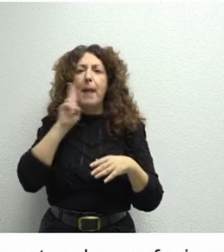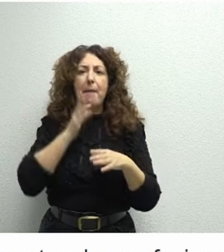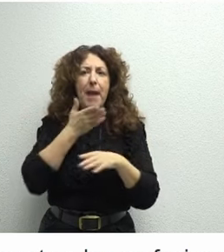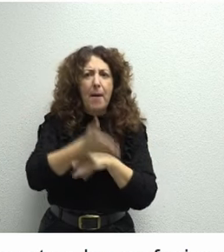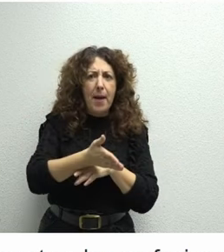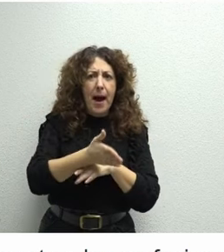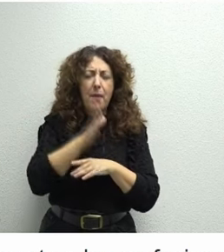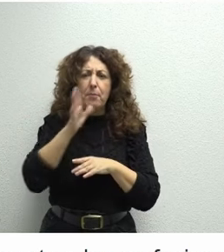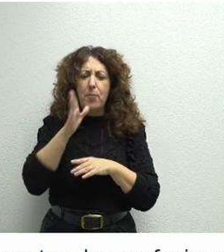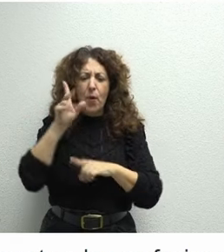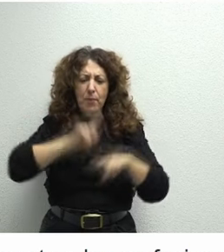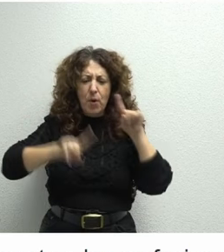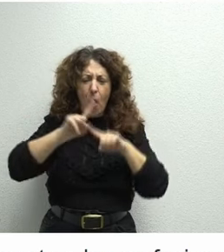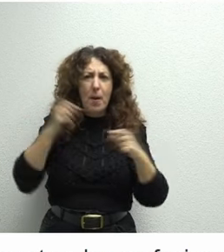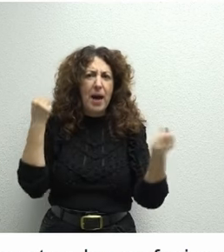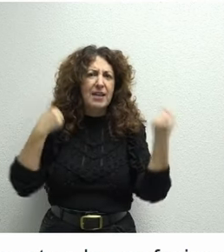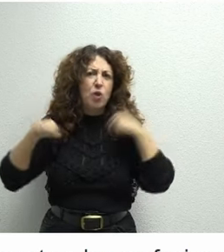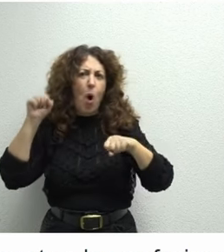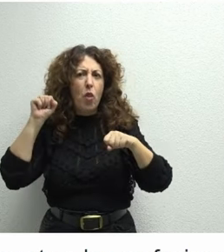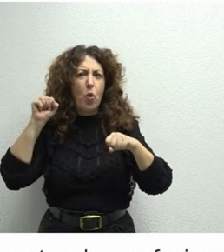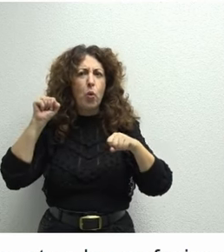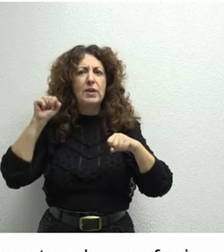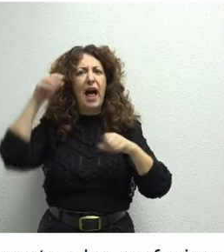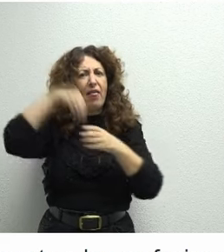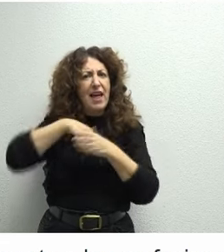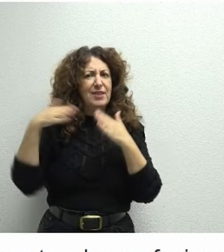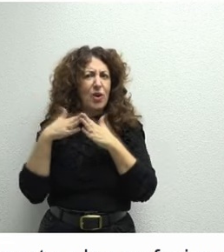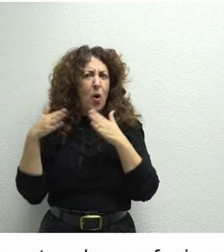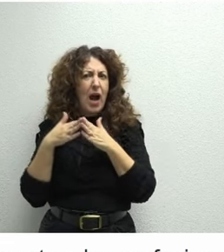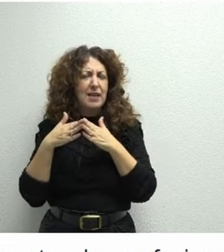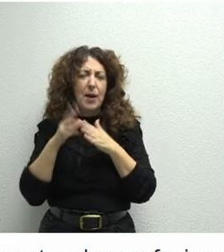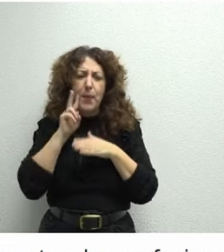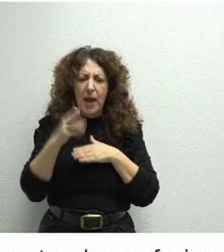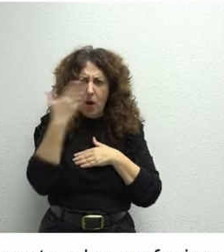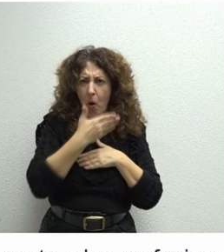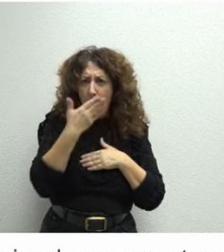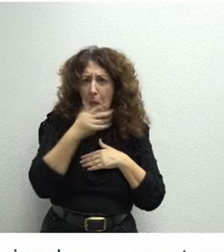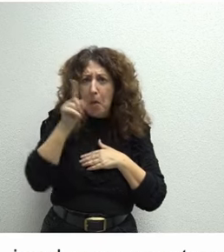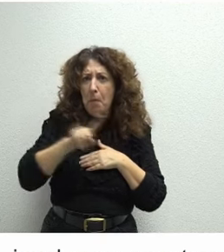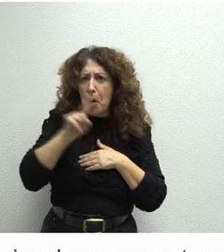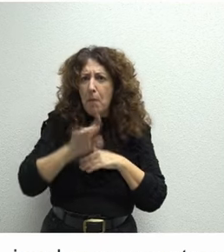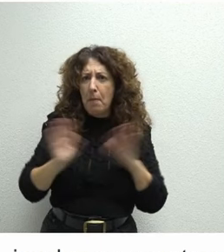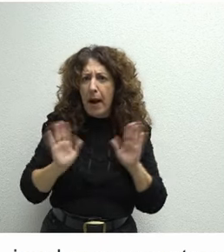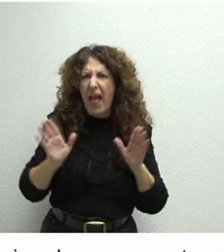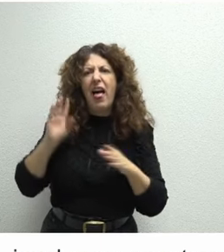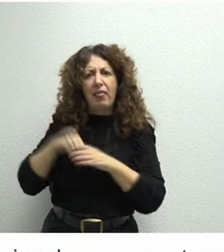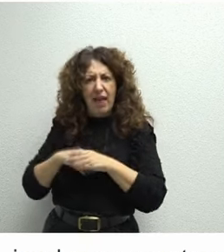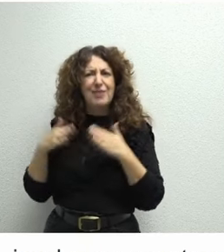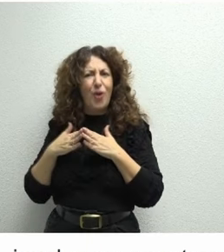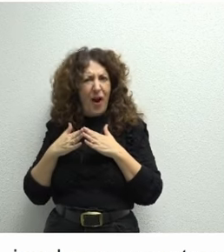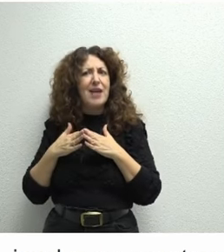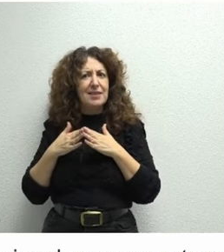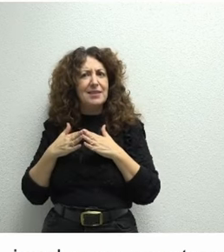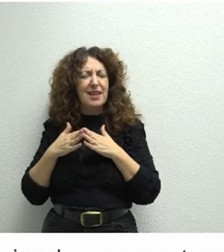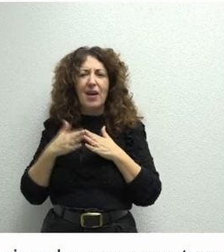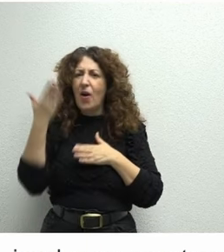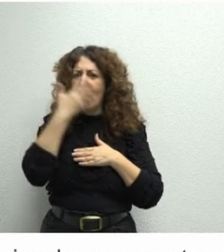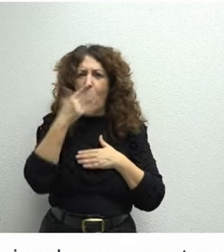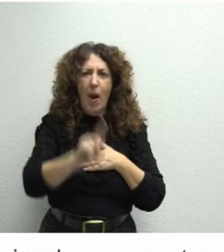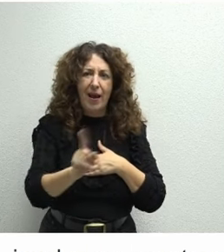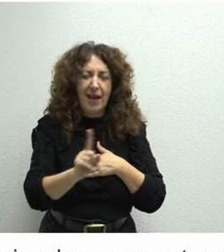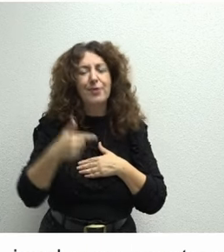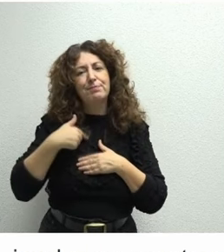conducta en casa en el cole no hay ha ningún problema de conducta estás trabajando con la mamá para que en casa las